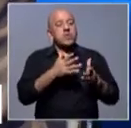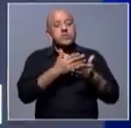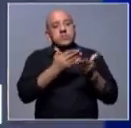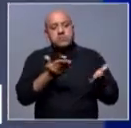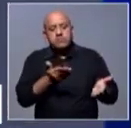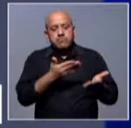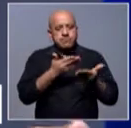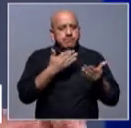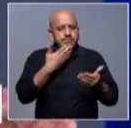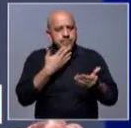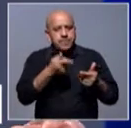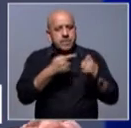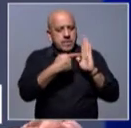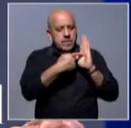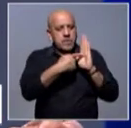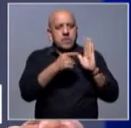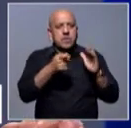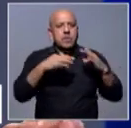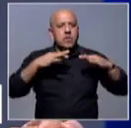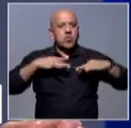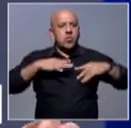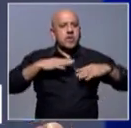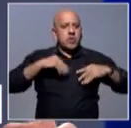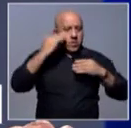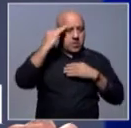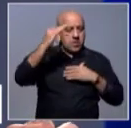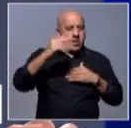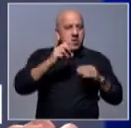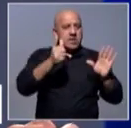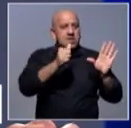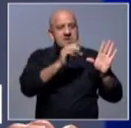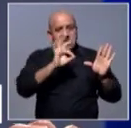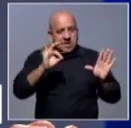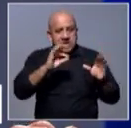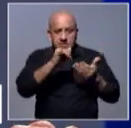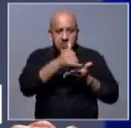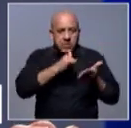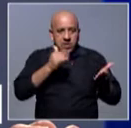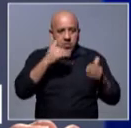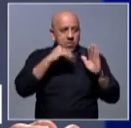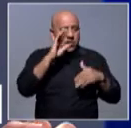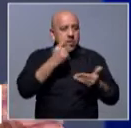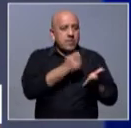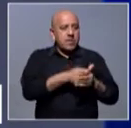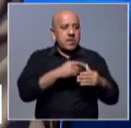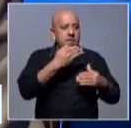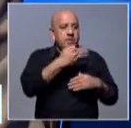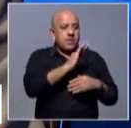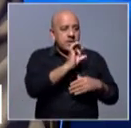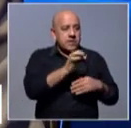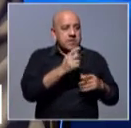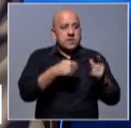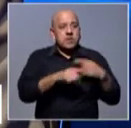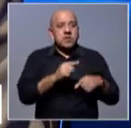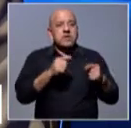cuestionó ese punto diciendo que las pasividades militares están en promedio 60 por encima las que paga el banco de previsión social por lo que también